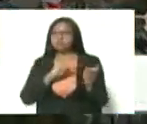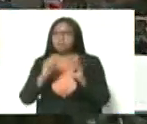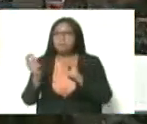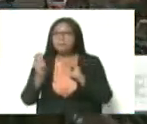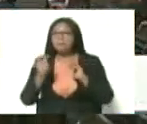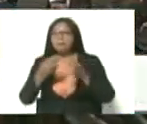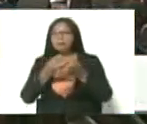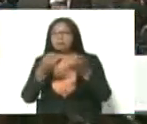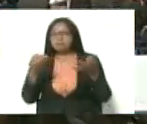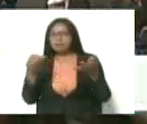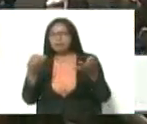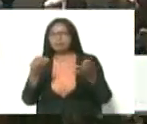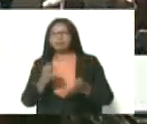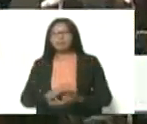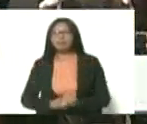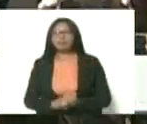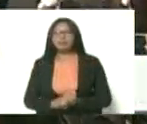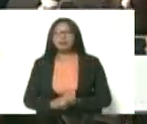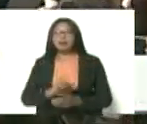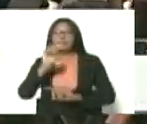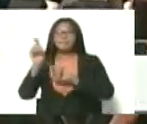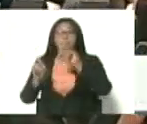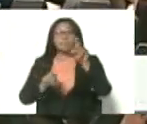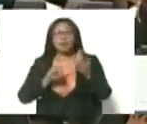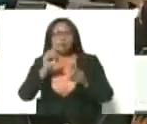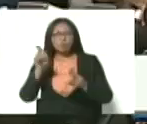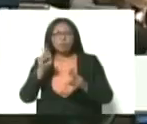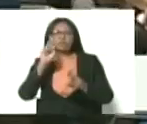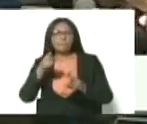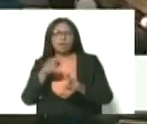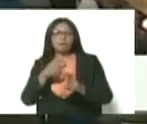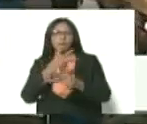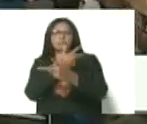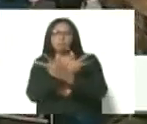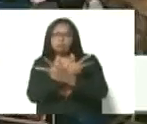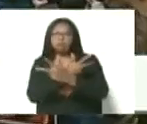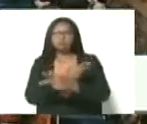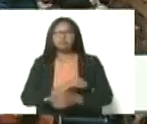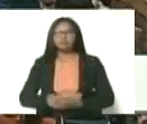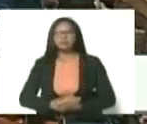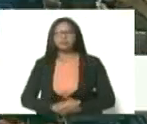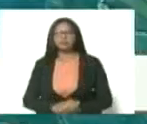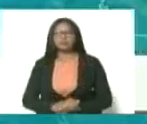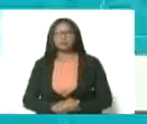perfecta de preguntas virtuales vía